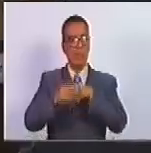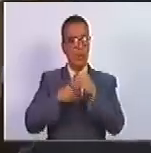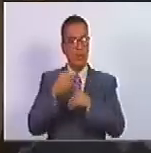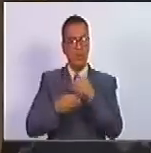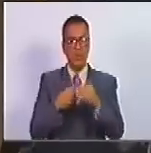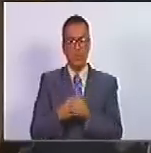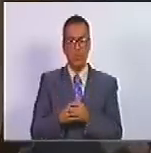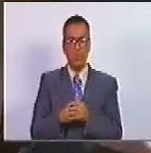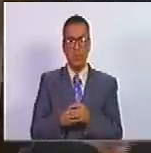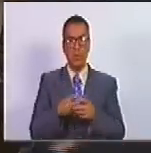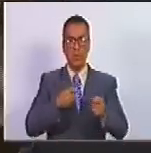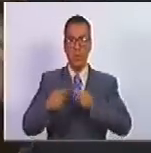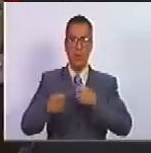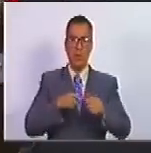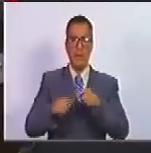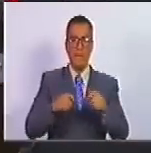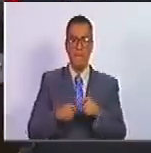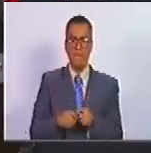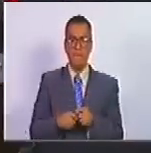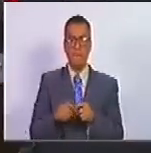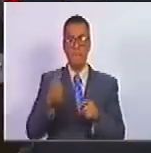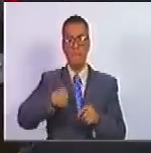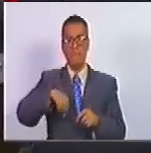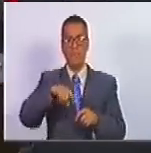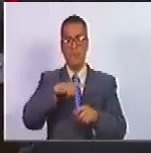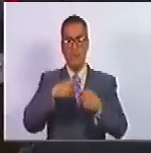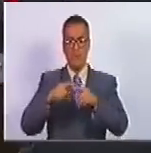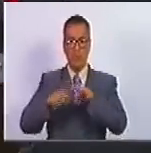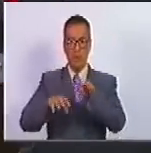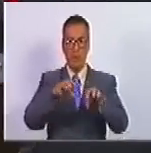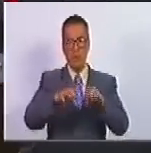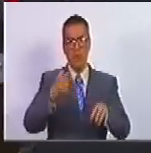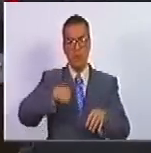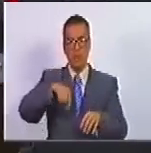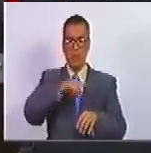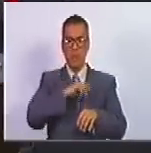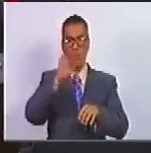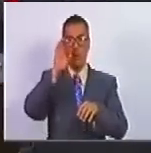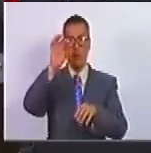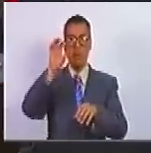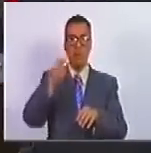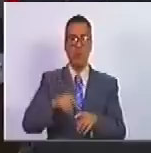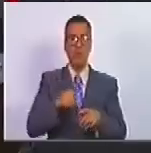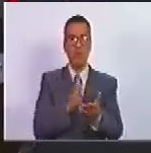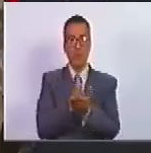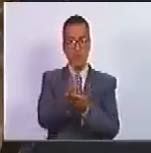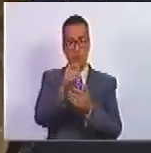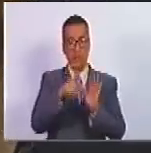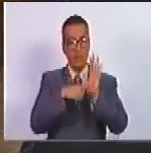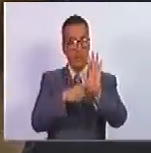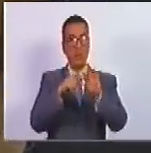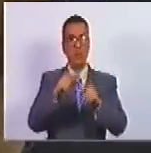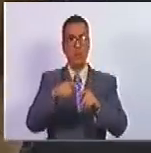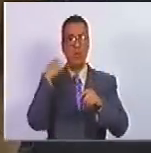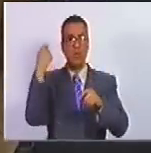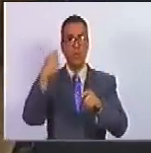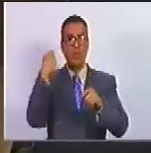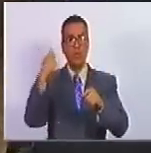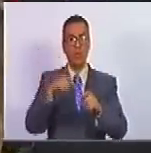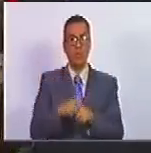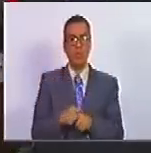realizando actividades fuera de nuestro estado y fuera de nuestro país, seguir demostrando que los centauros de